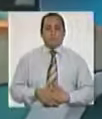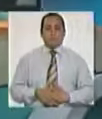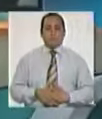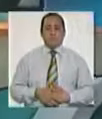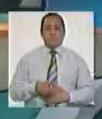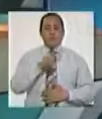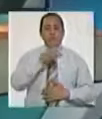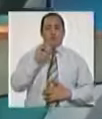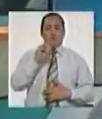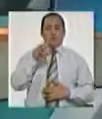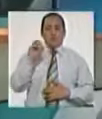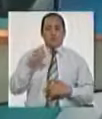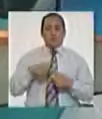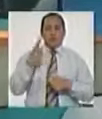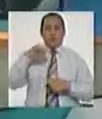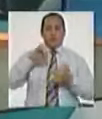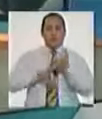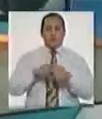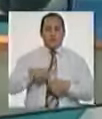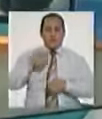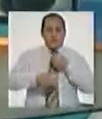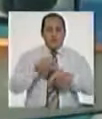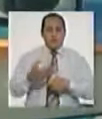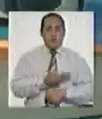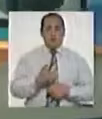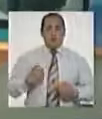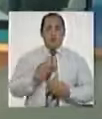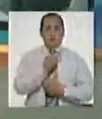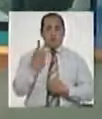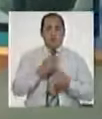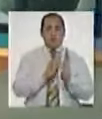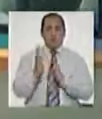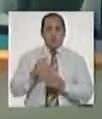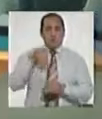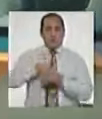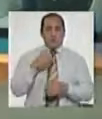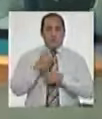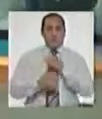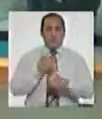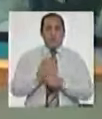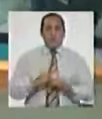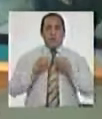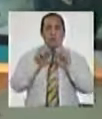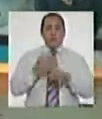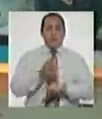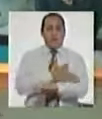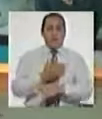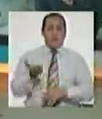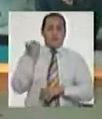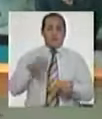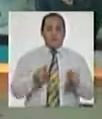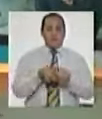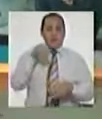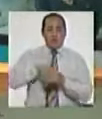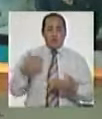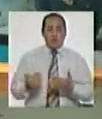Unos 210 millones de soles invertirá el Estado en los dos procesos electorales por Lima de este año, la consulta de revocatoria pasada y la elección de